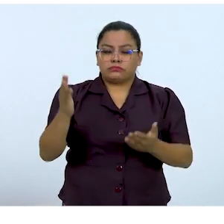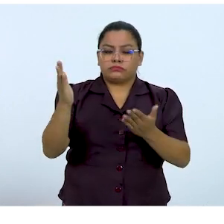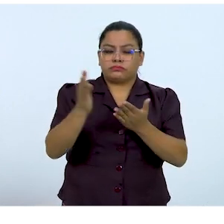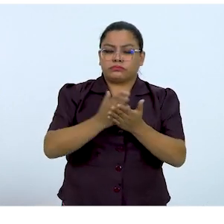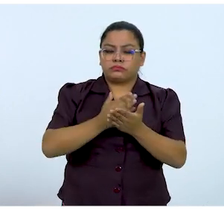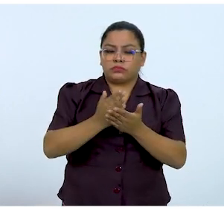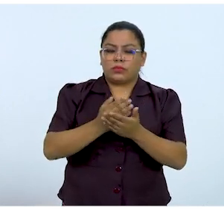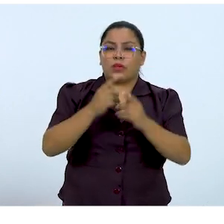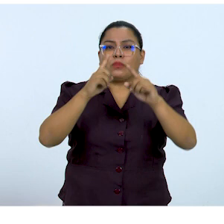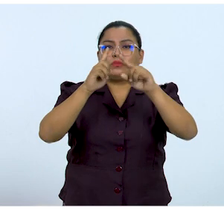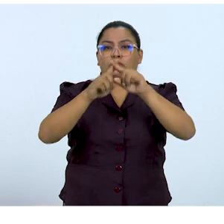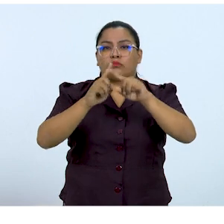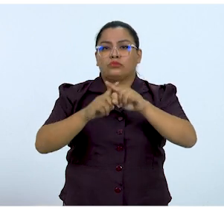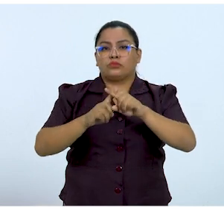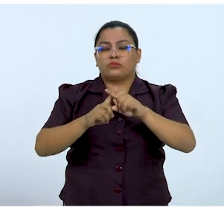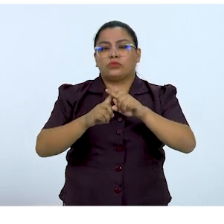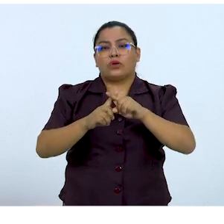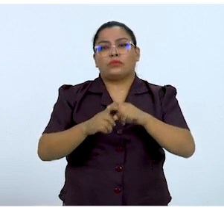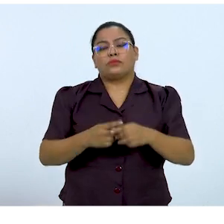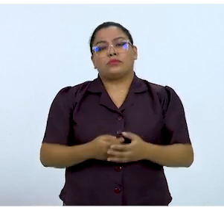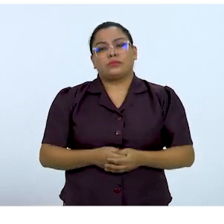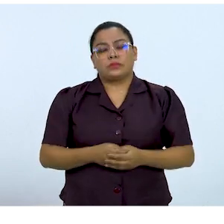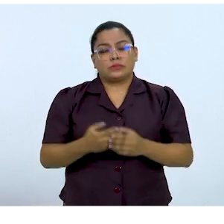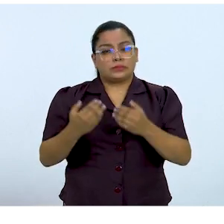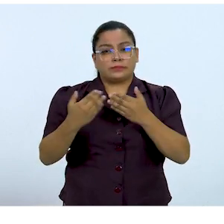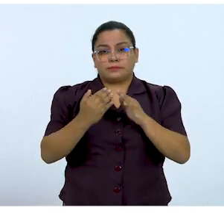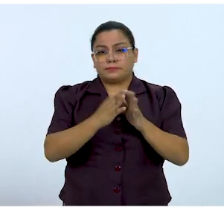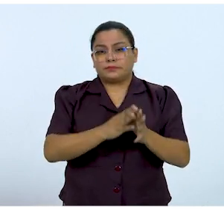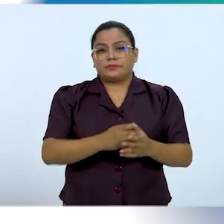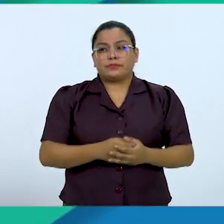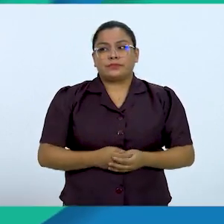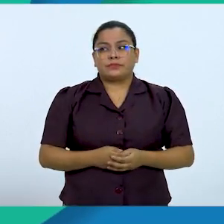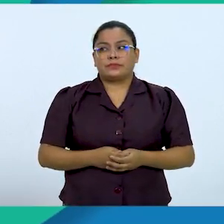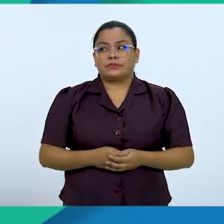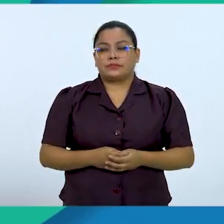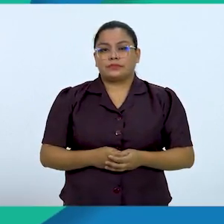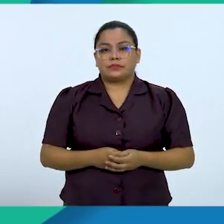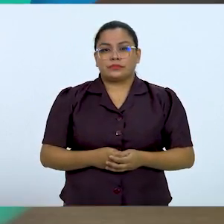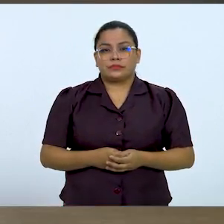estudiar multiplicaciones de la forma de U por U y C de U por U.